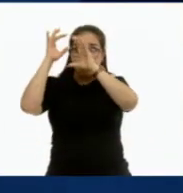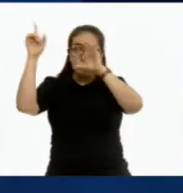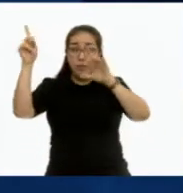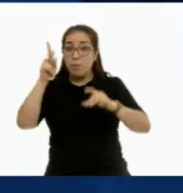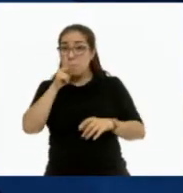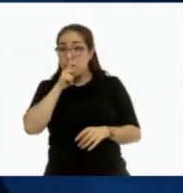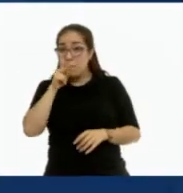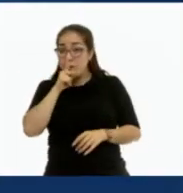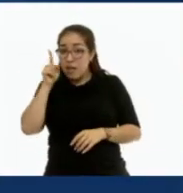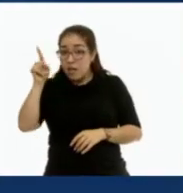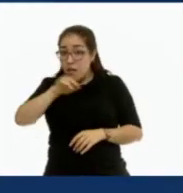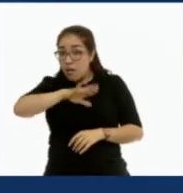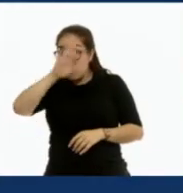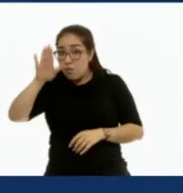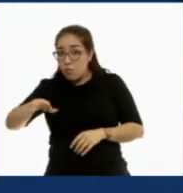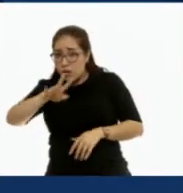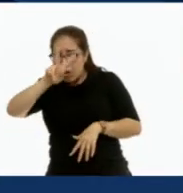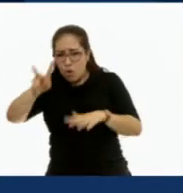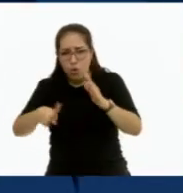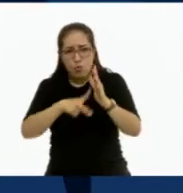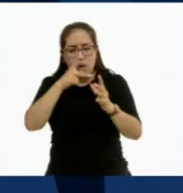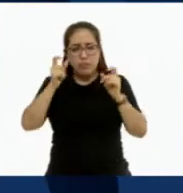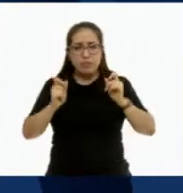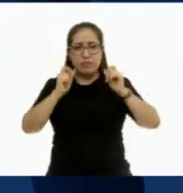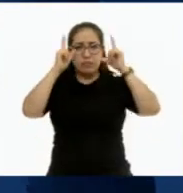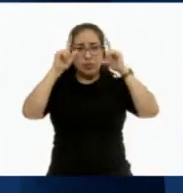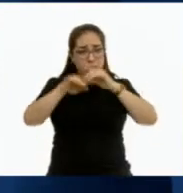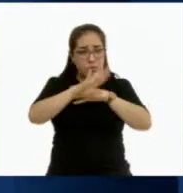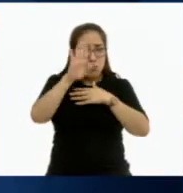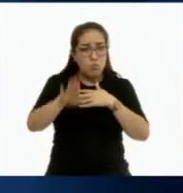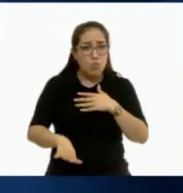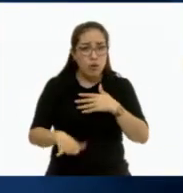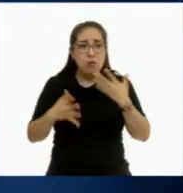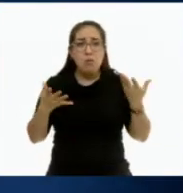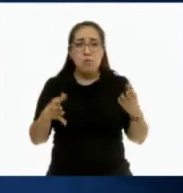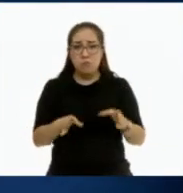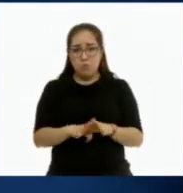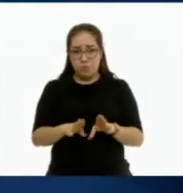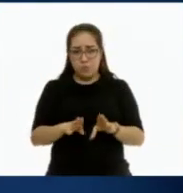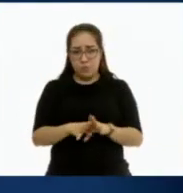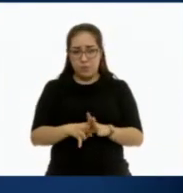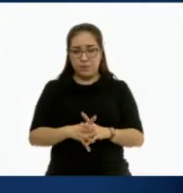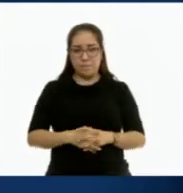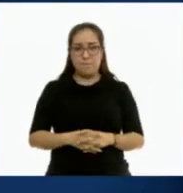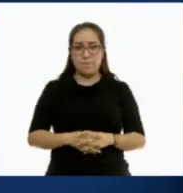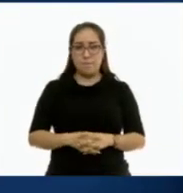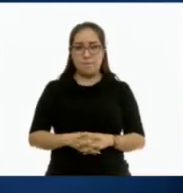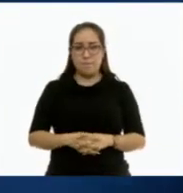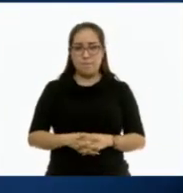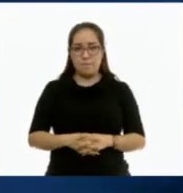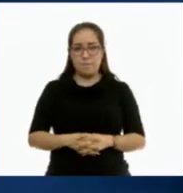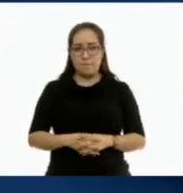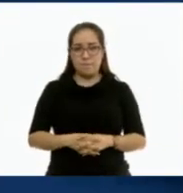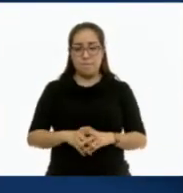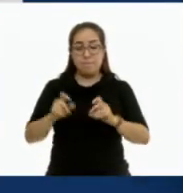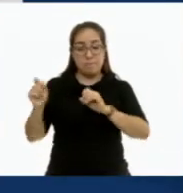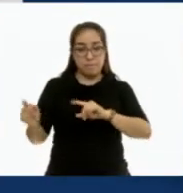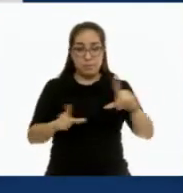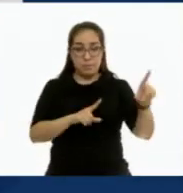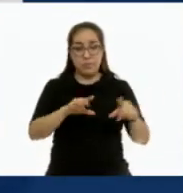despiertas? ¿Florecen las plantas del sueño y maduran sus graves frutos?